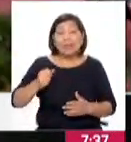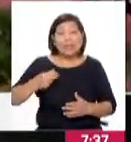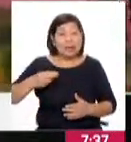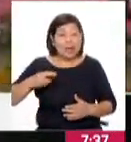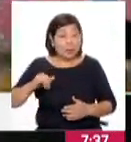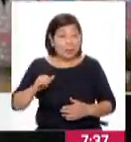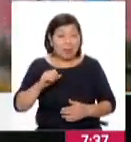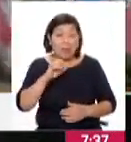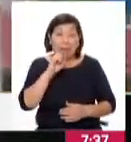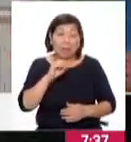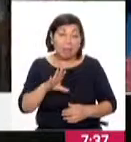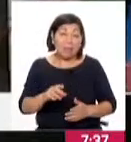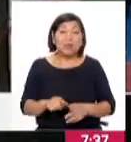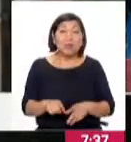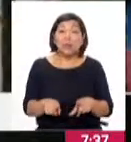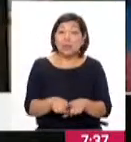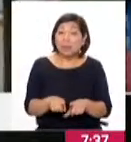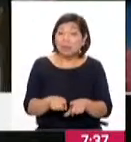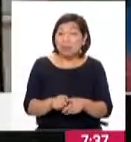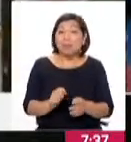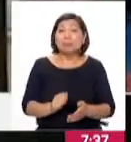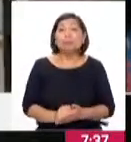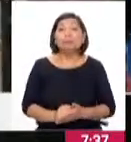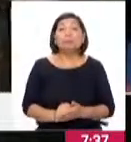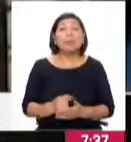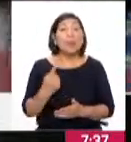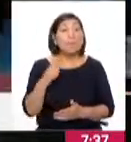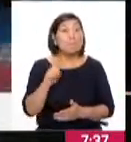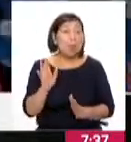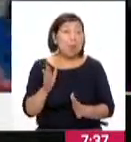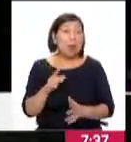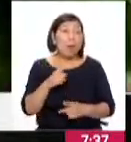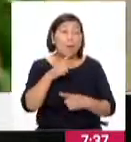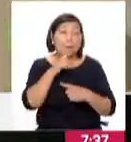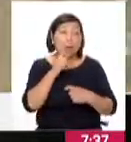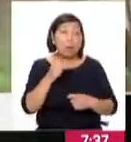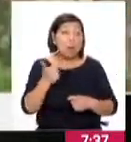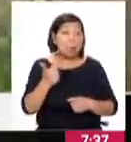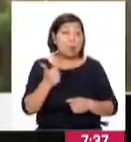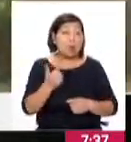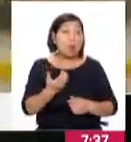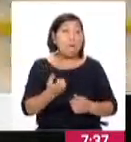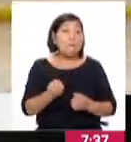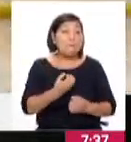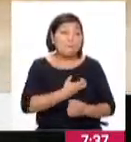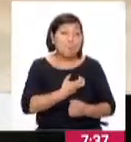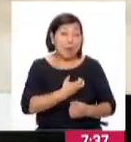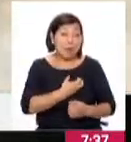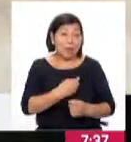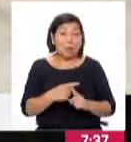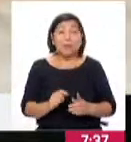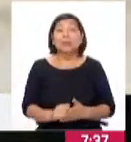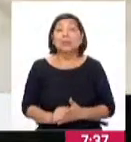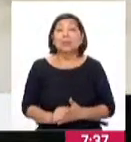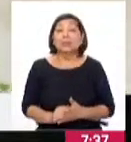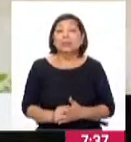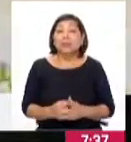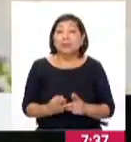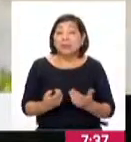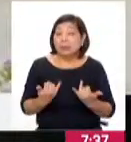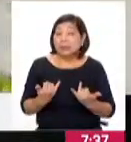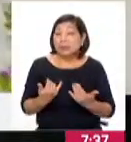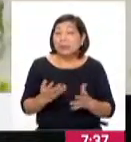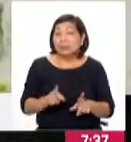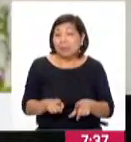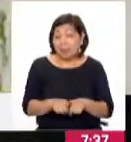propiamente el pronóstico también hablamos que Para marzo abril y mayo no en la zona andina occidental del Norte del país